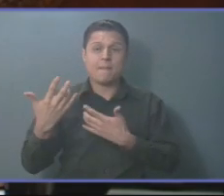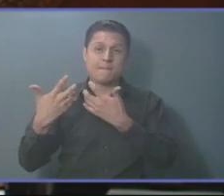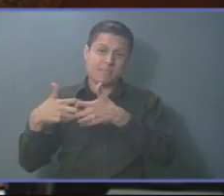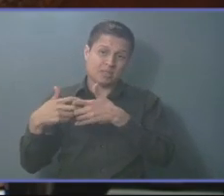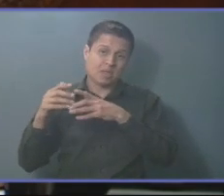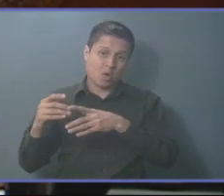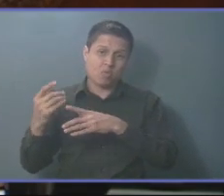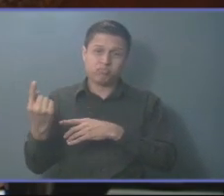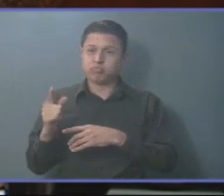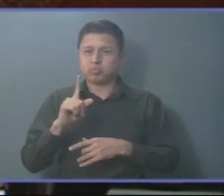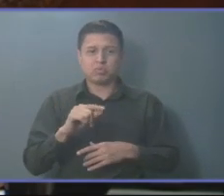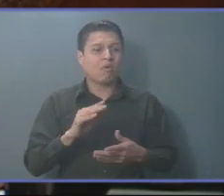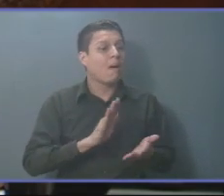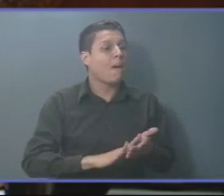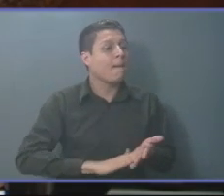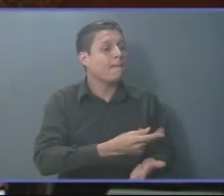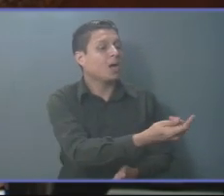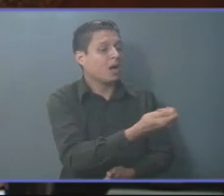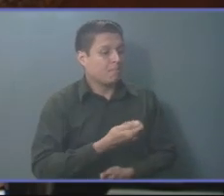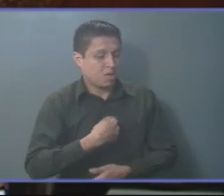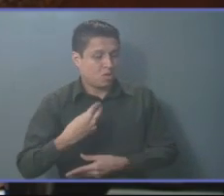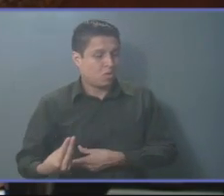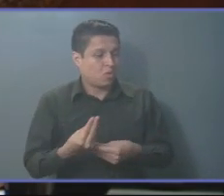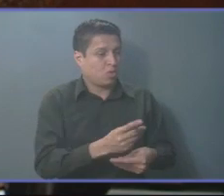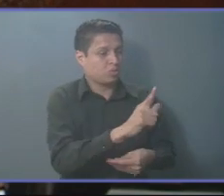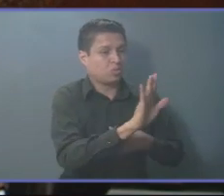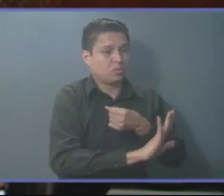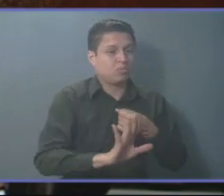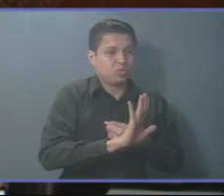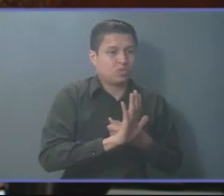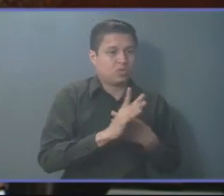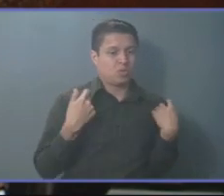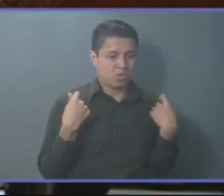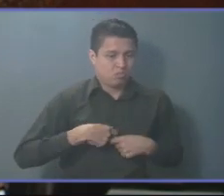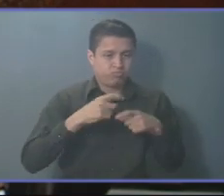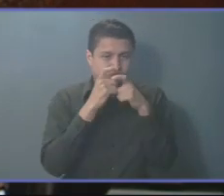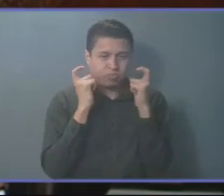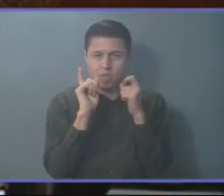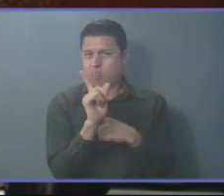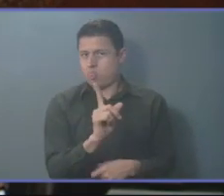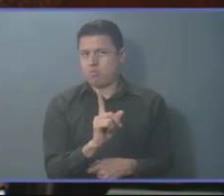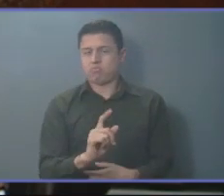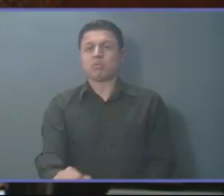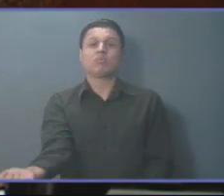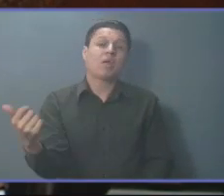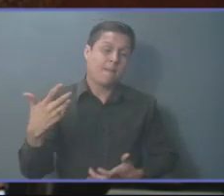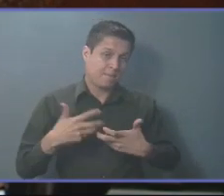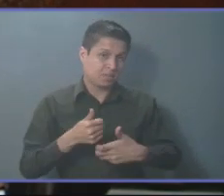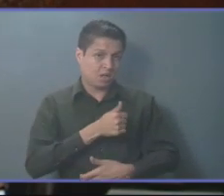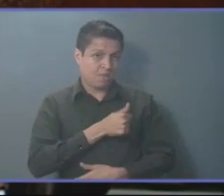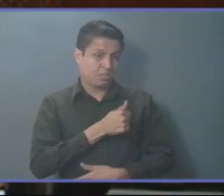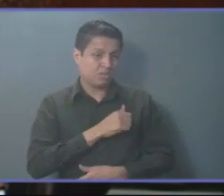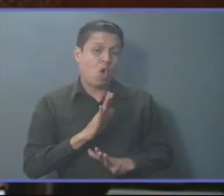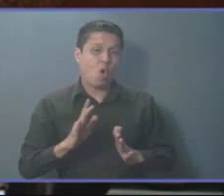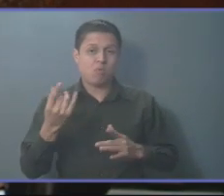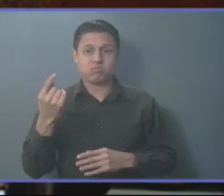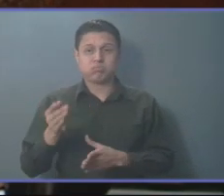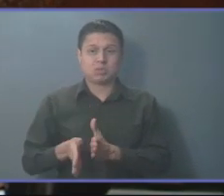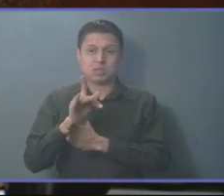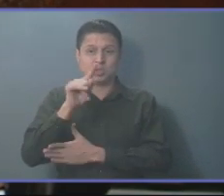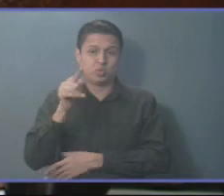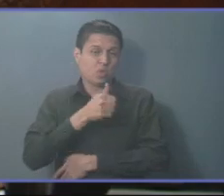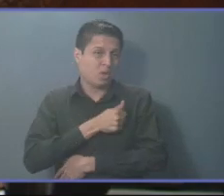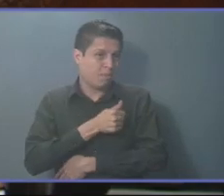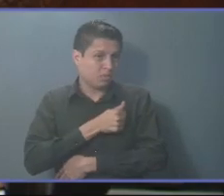proporcionar sin costo para el trabajador el EPP adecuado según el nivel de riesgo biológico al cual el